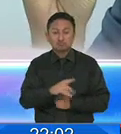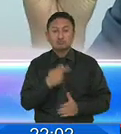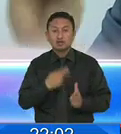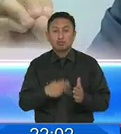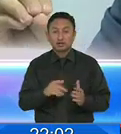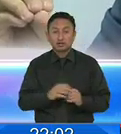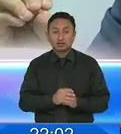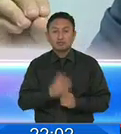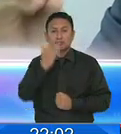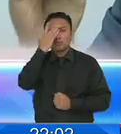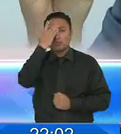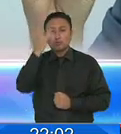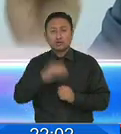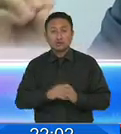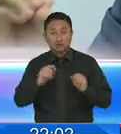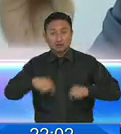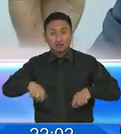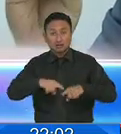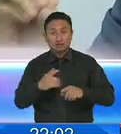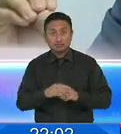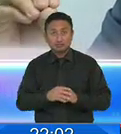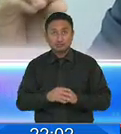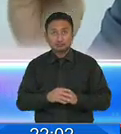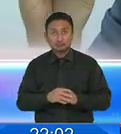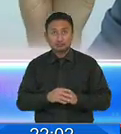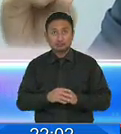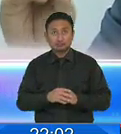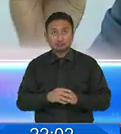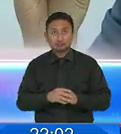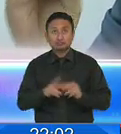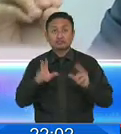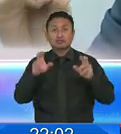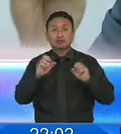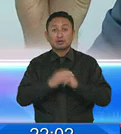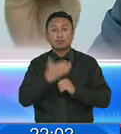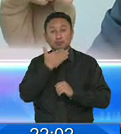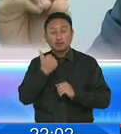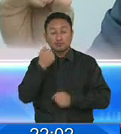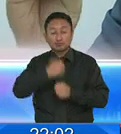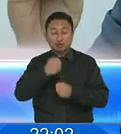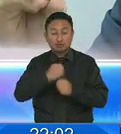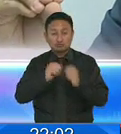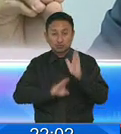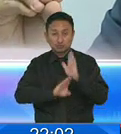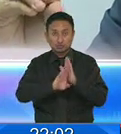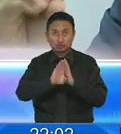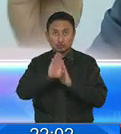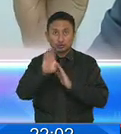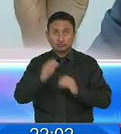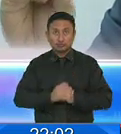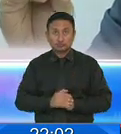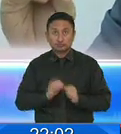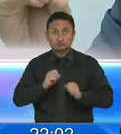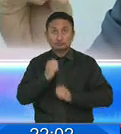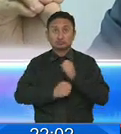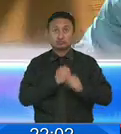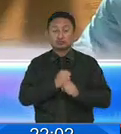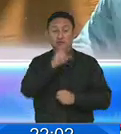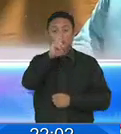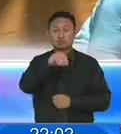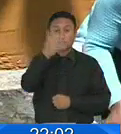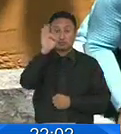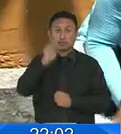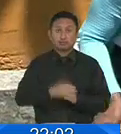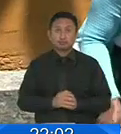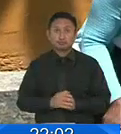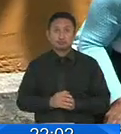factores claros y constantes y consistentes de mejoramiento del empleo pleno y el empleo adecuado durante el año 2019.